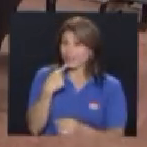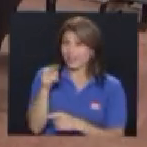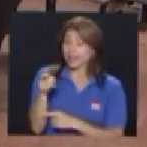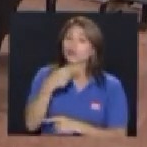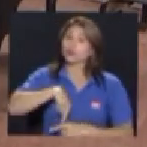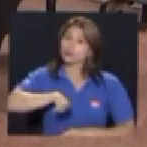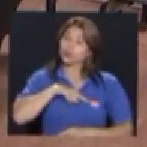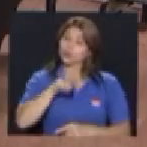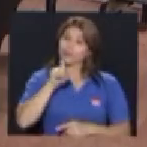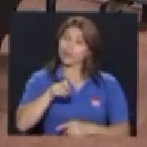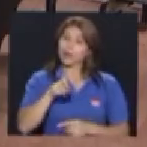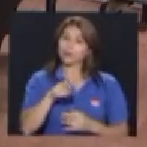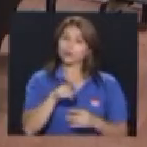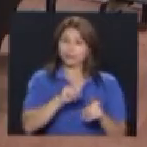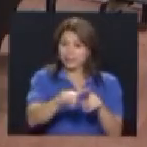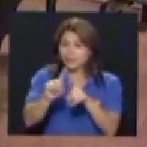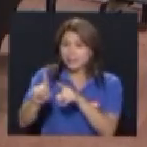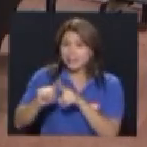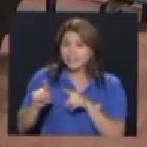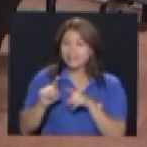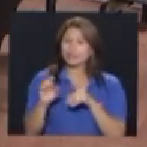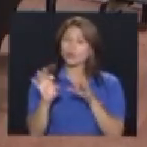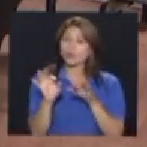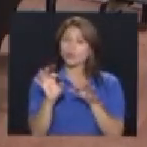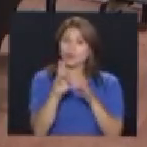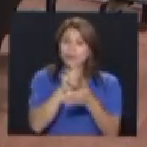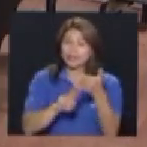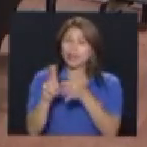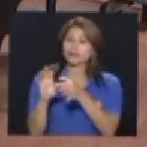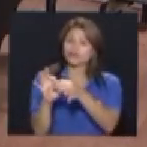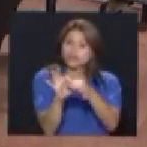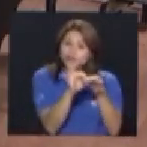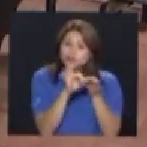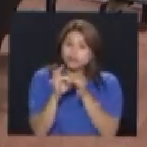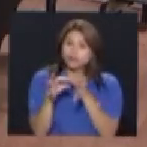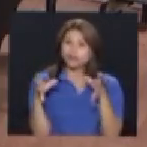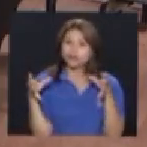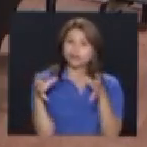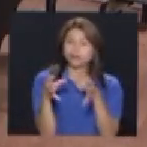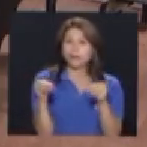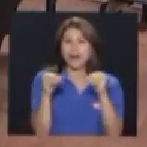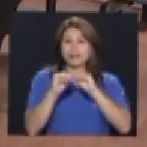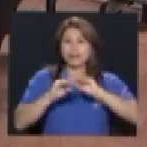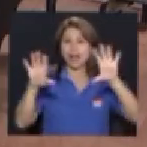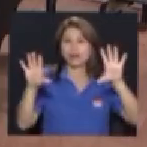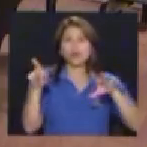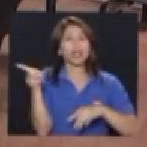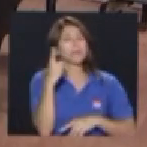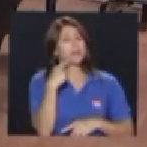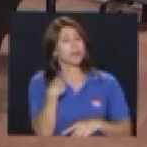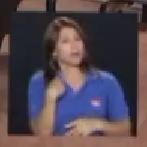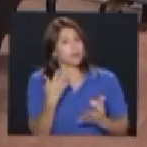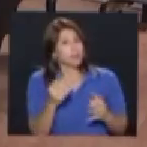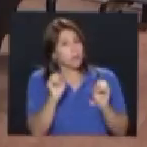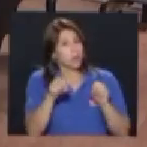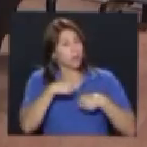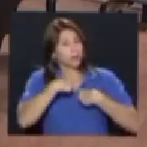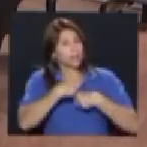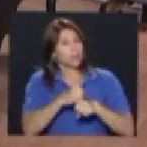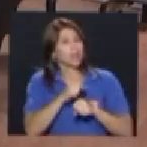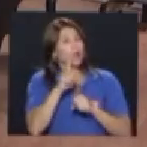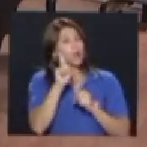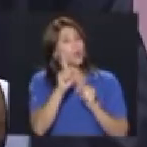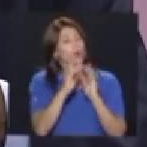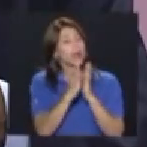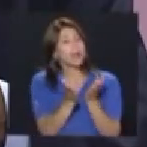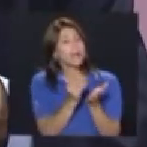voz mucho más articulada y clara. Él me respondió, ¿y por qué no hacemos un índice como el que tiene la Universidad de